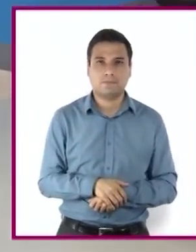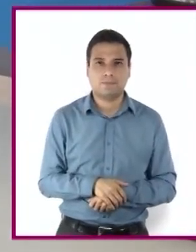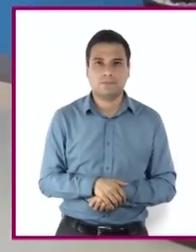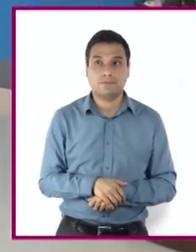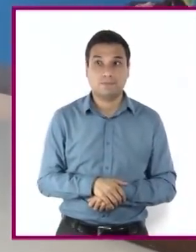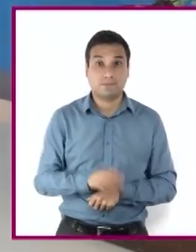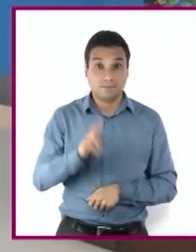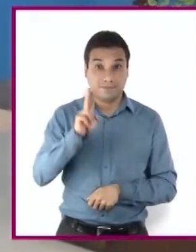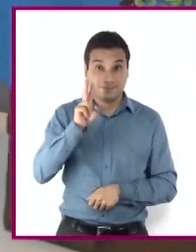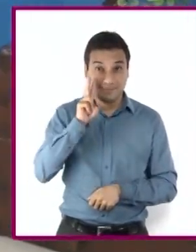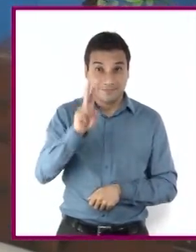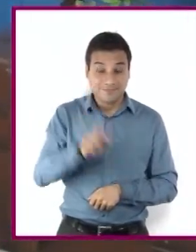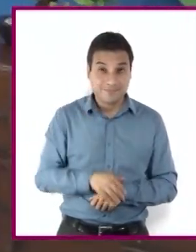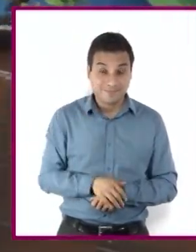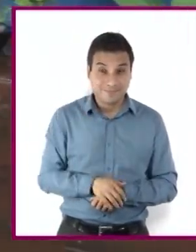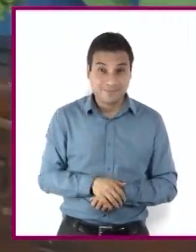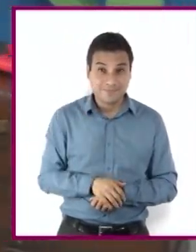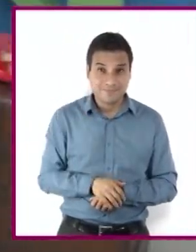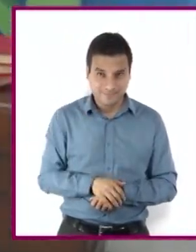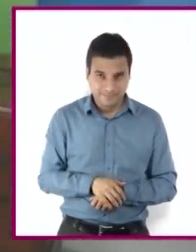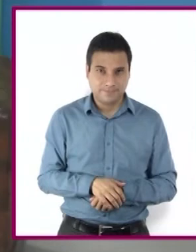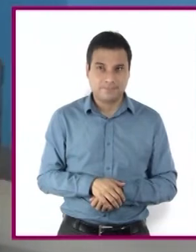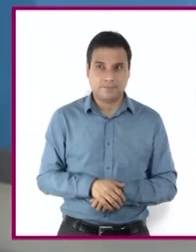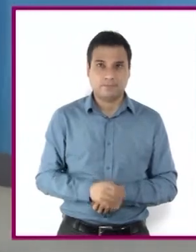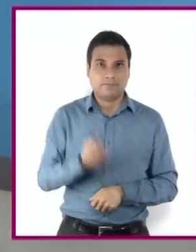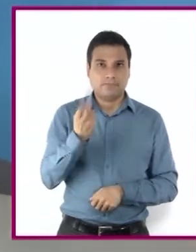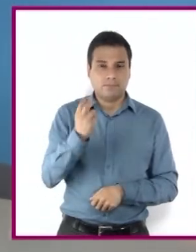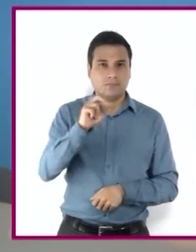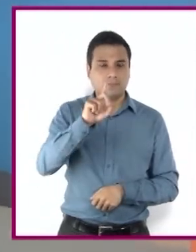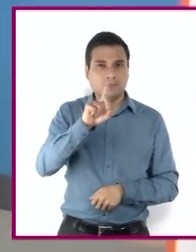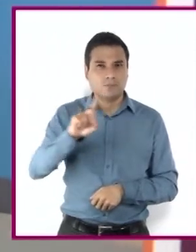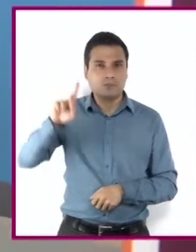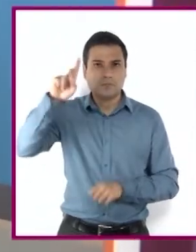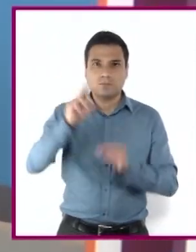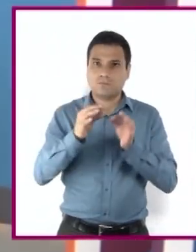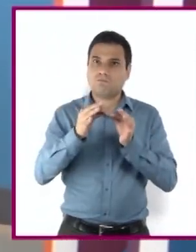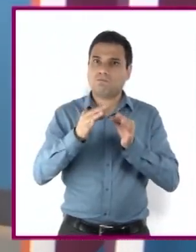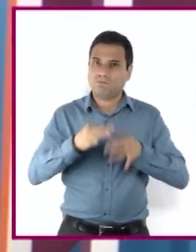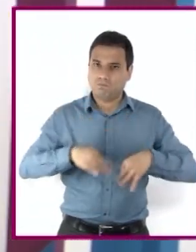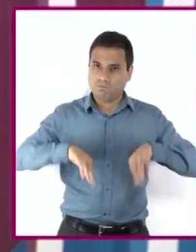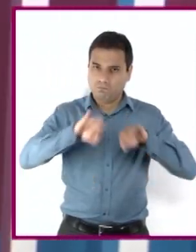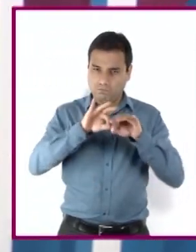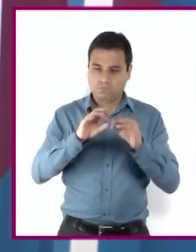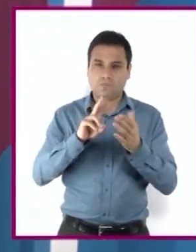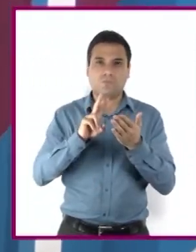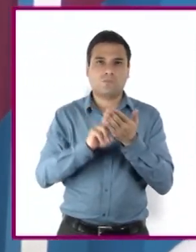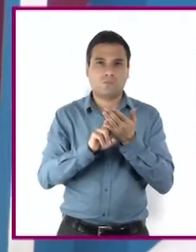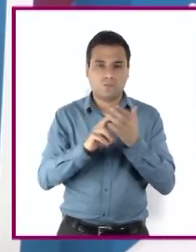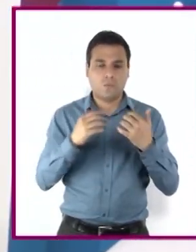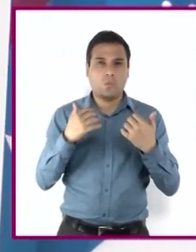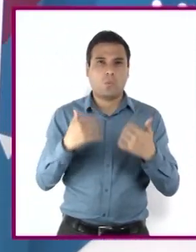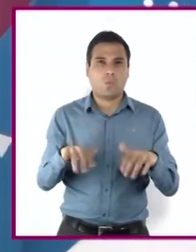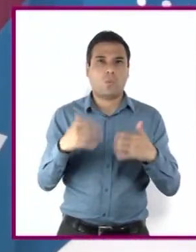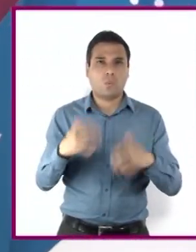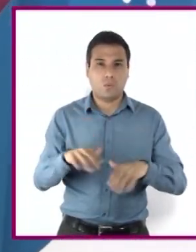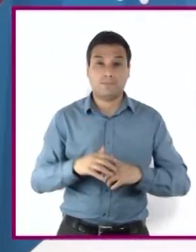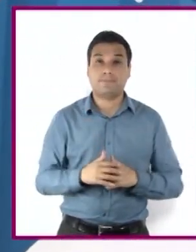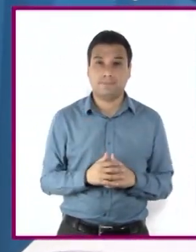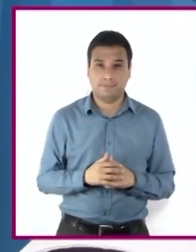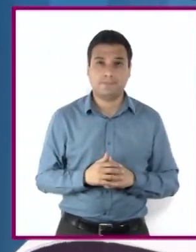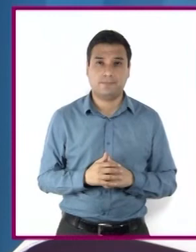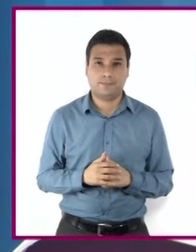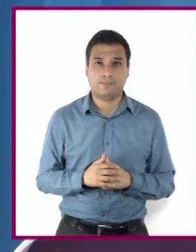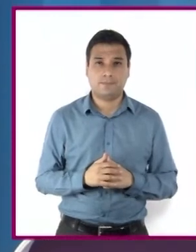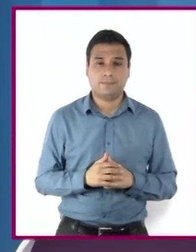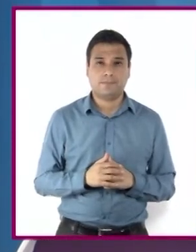Como ven, la importancia de este personaje fue fundamental en la época prehispánica, sobre todo en el periodo